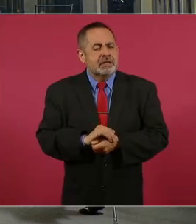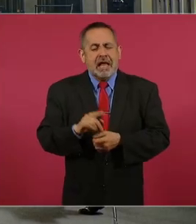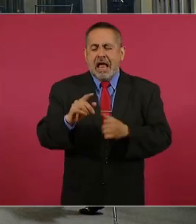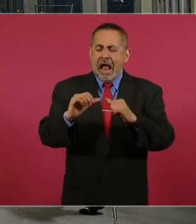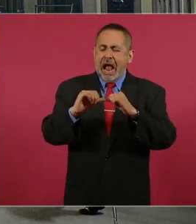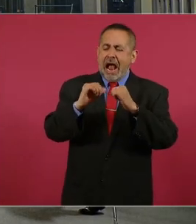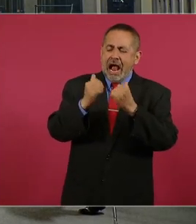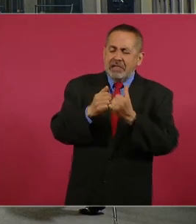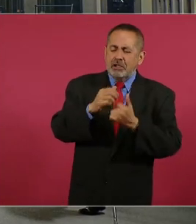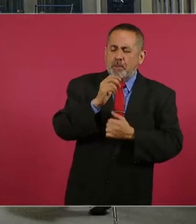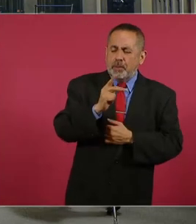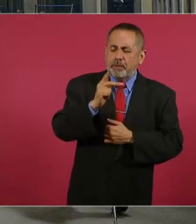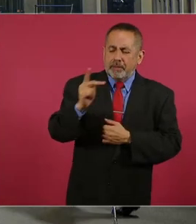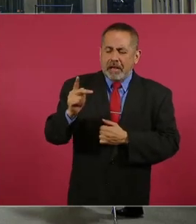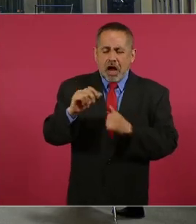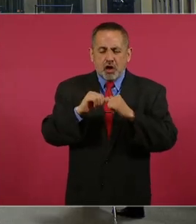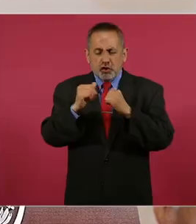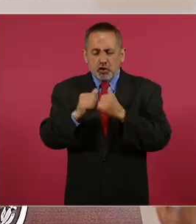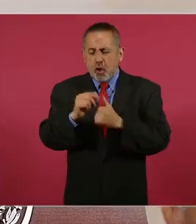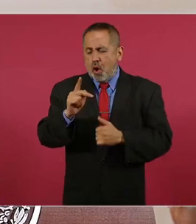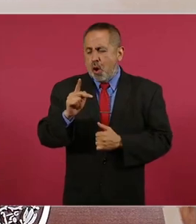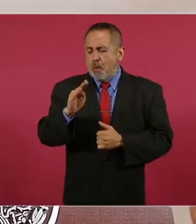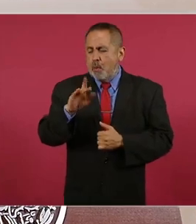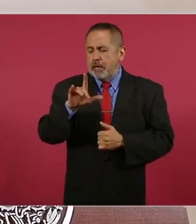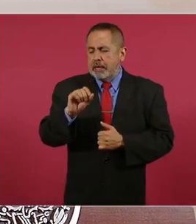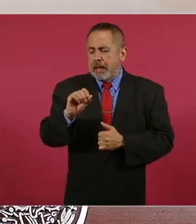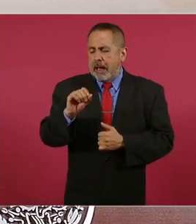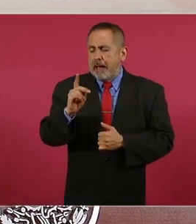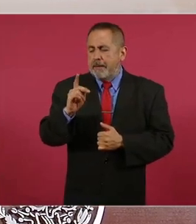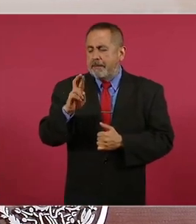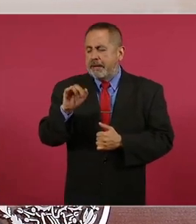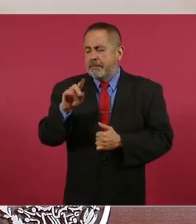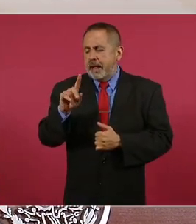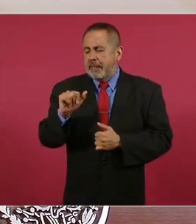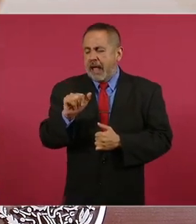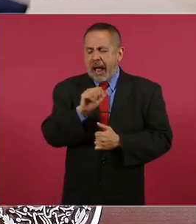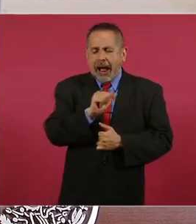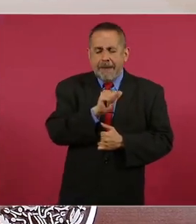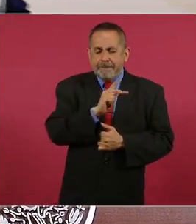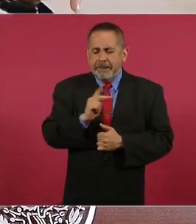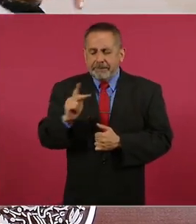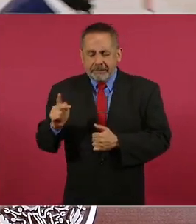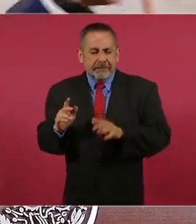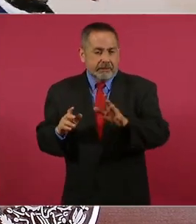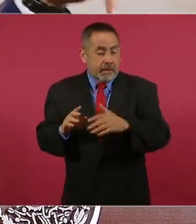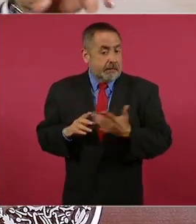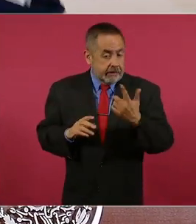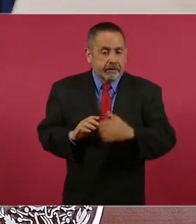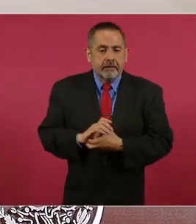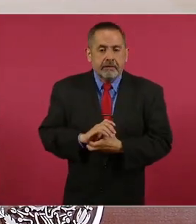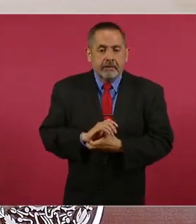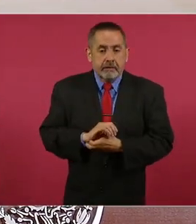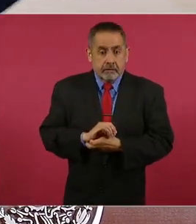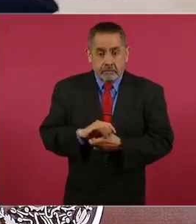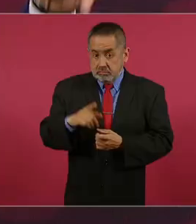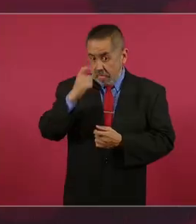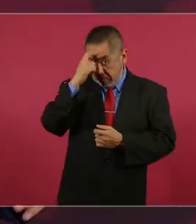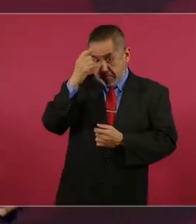asociaciones públicas privadas, APP. Entonces, de Hacienda, eso lo